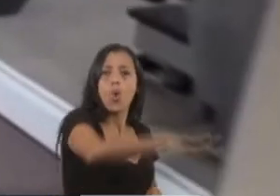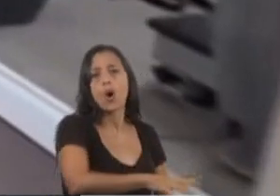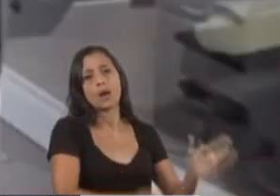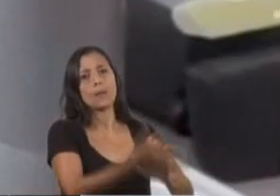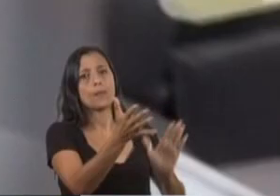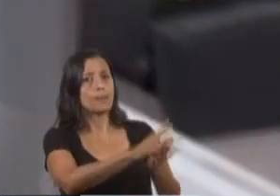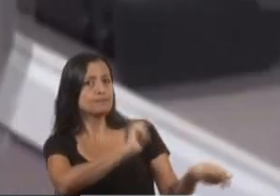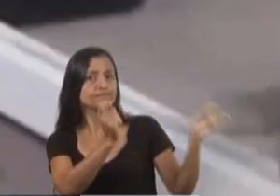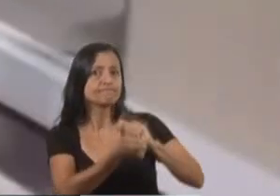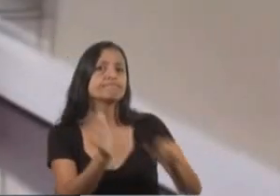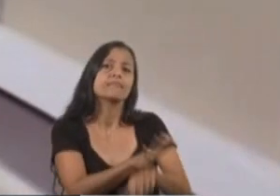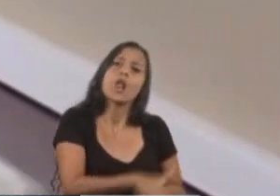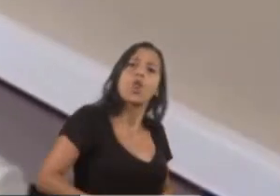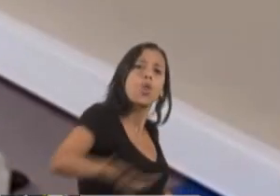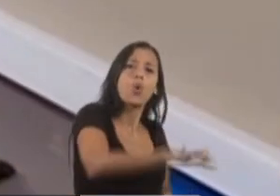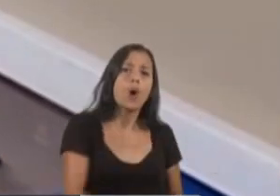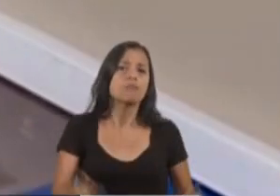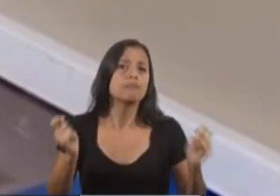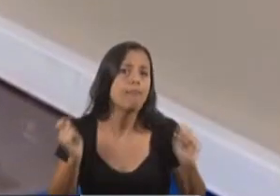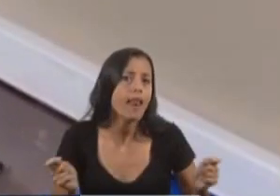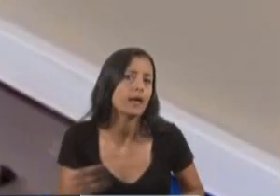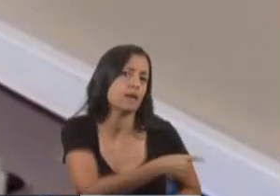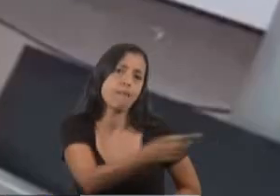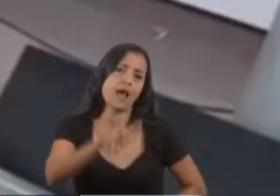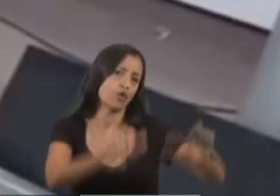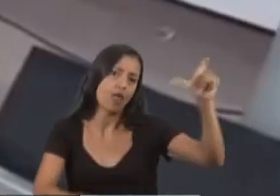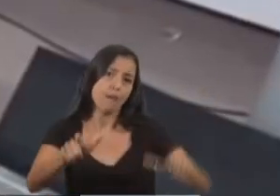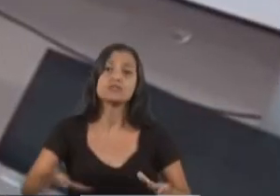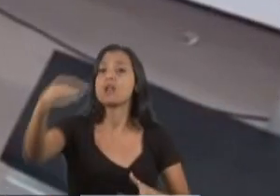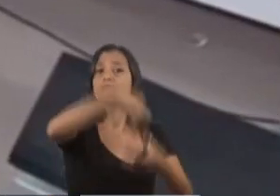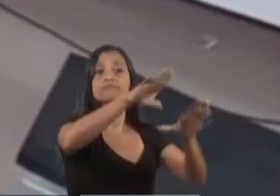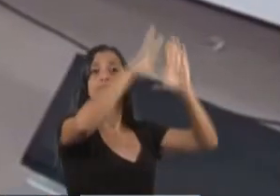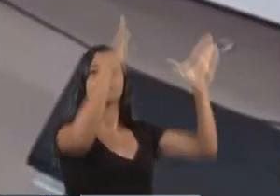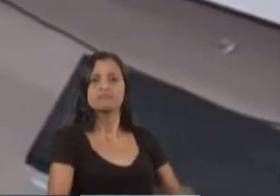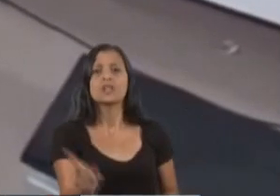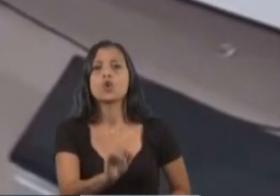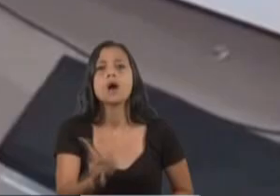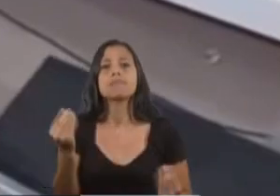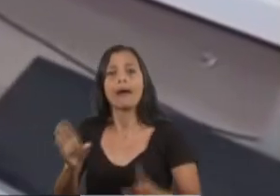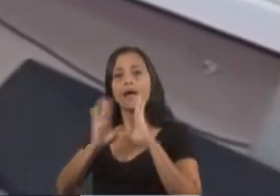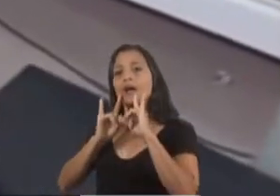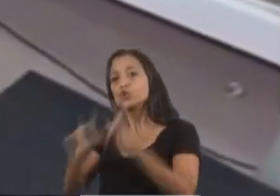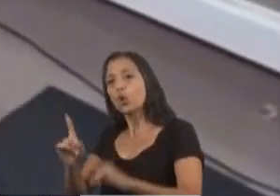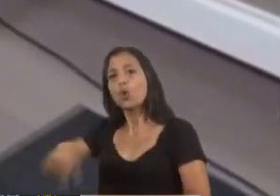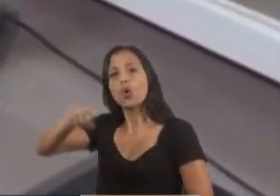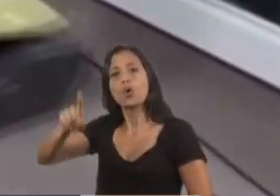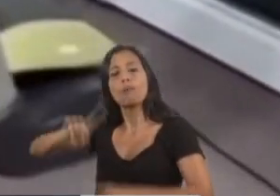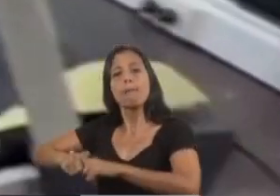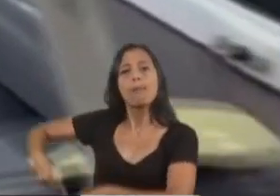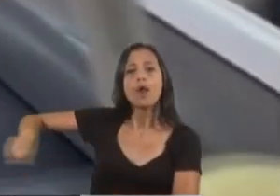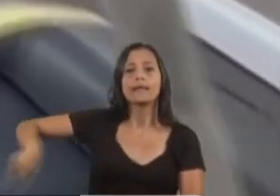en lugares que sean de mayor utilidad para el organismo, más que para que los funcionarios hagan